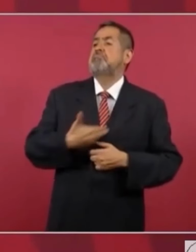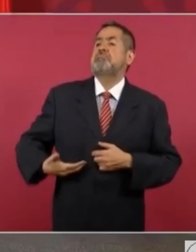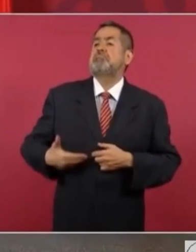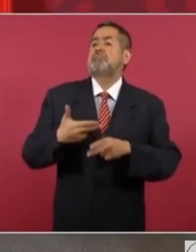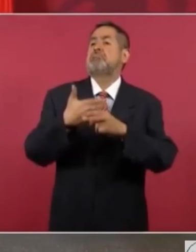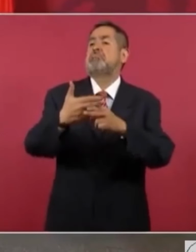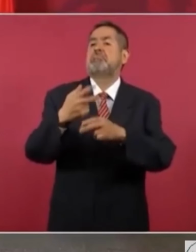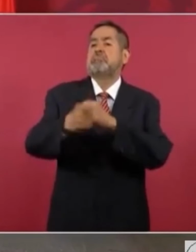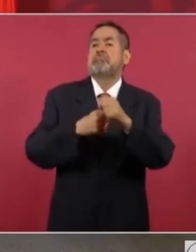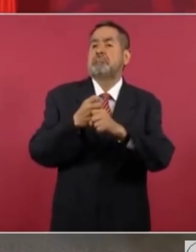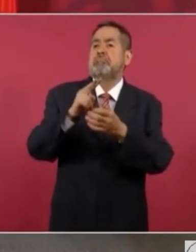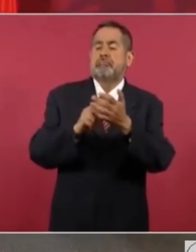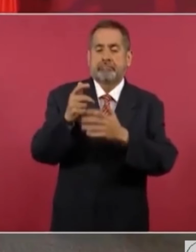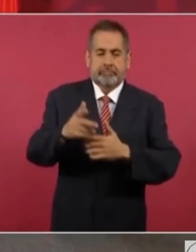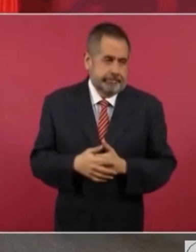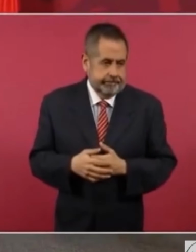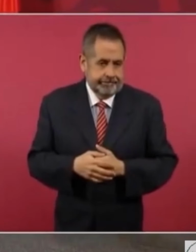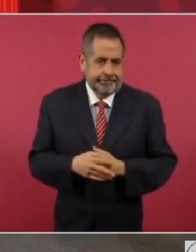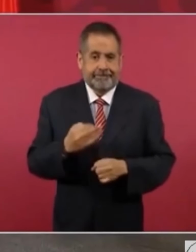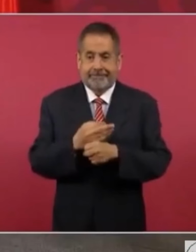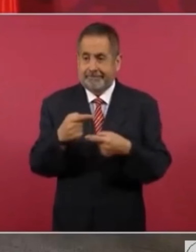Ahora empieza el regateo